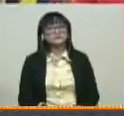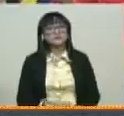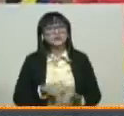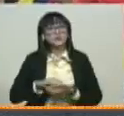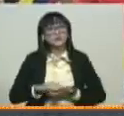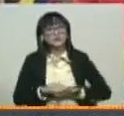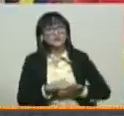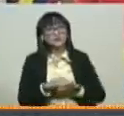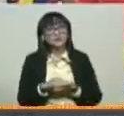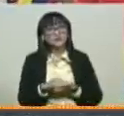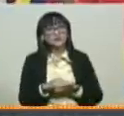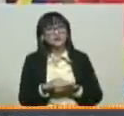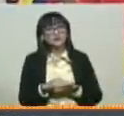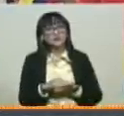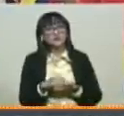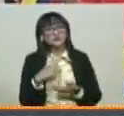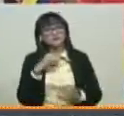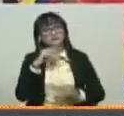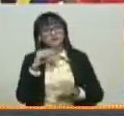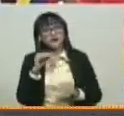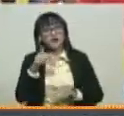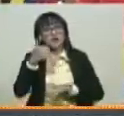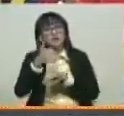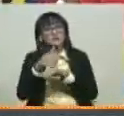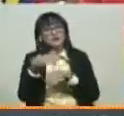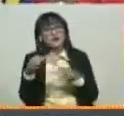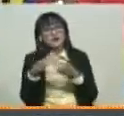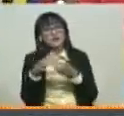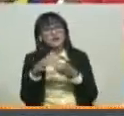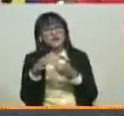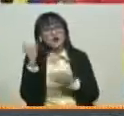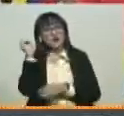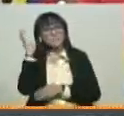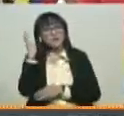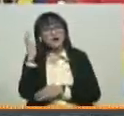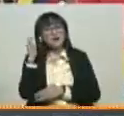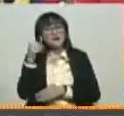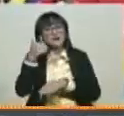Trujillo venía hablando con el jefe del comando de campaña, Jorge Rodríguez,